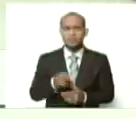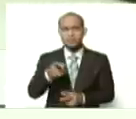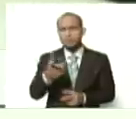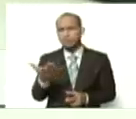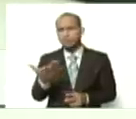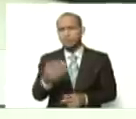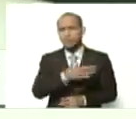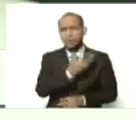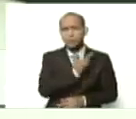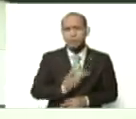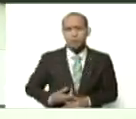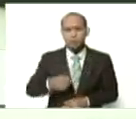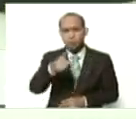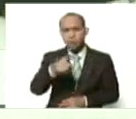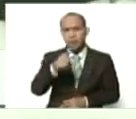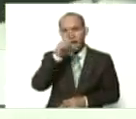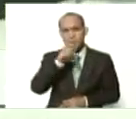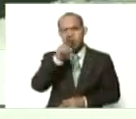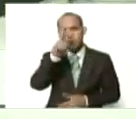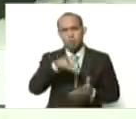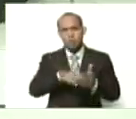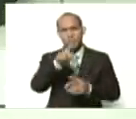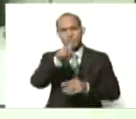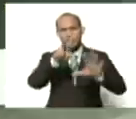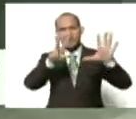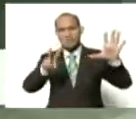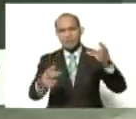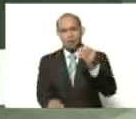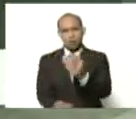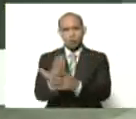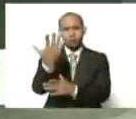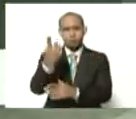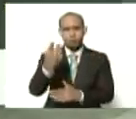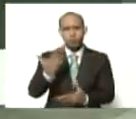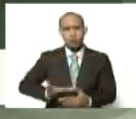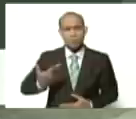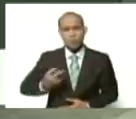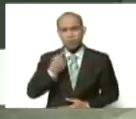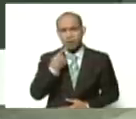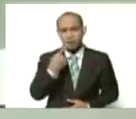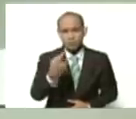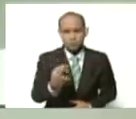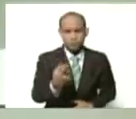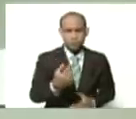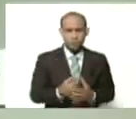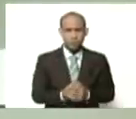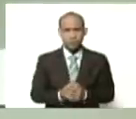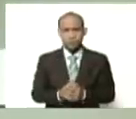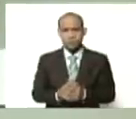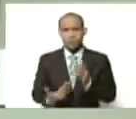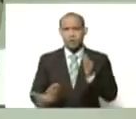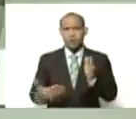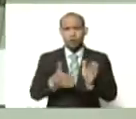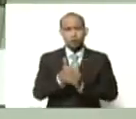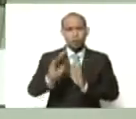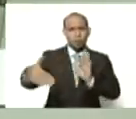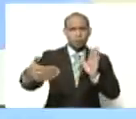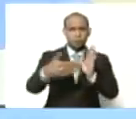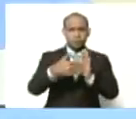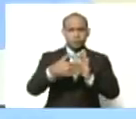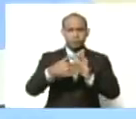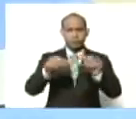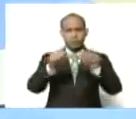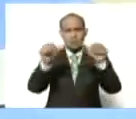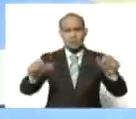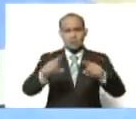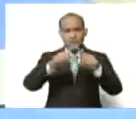fue inaugurada por usted en el año 2017. Importante resaltar lo que acaba de comentar sobre el ataque al sistema eléctrico